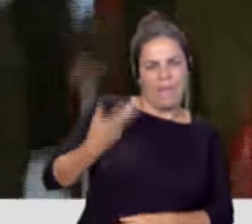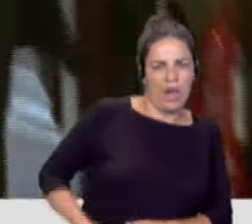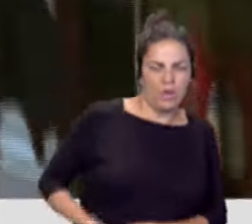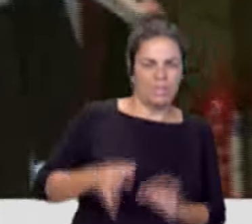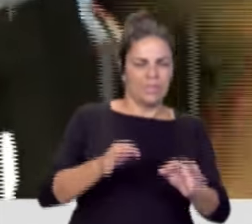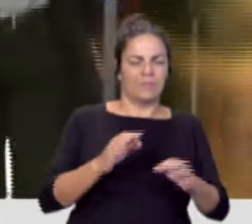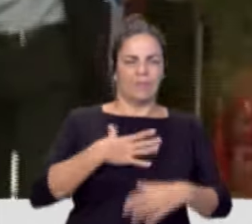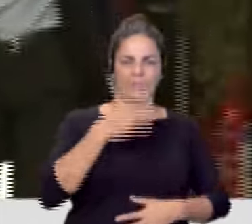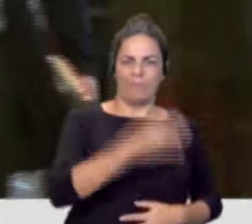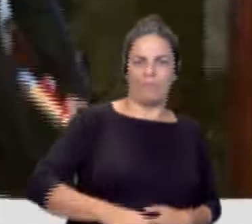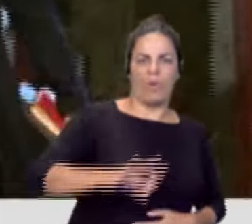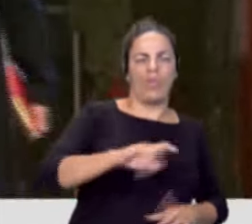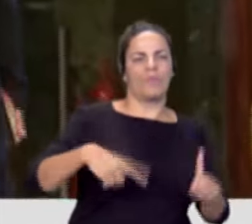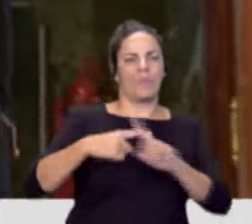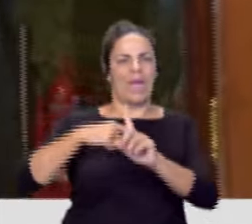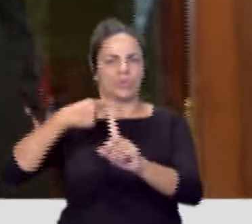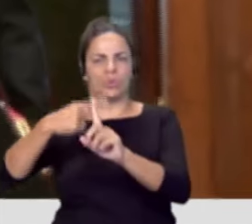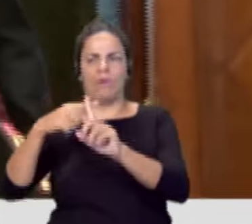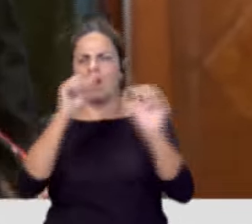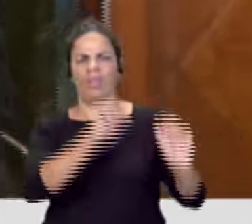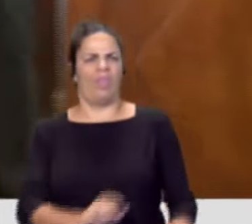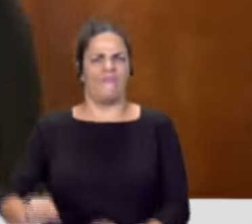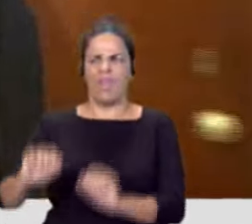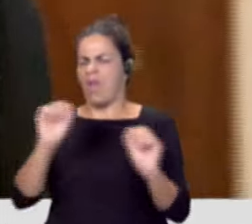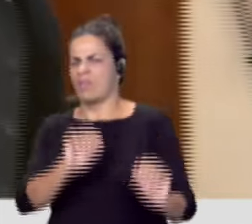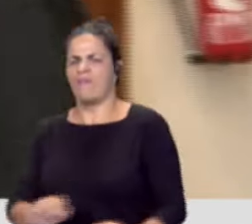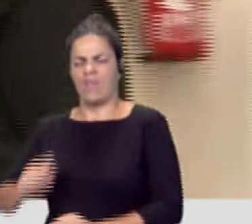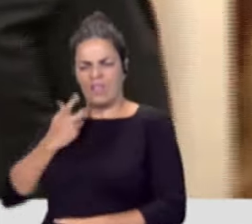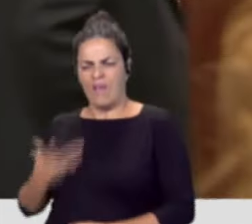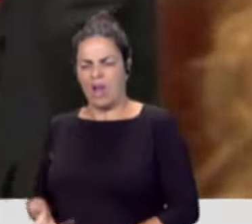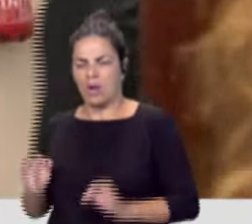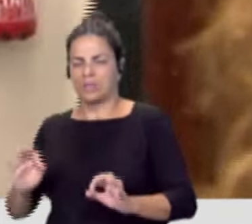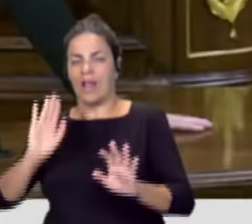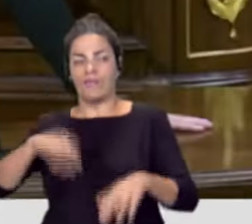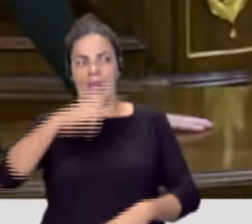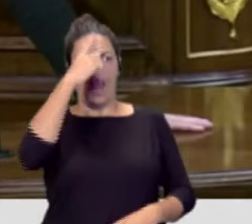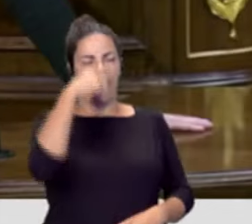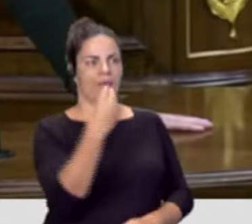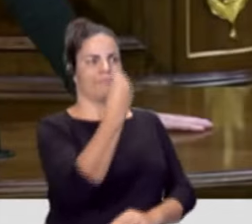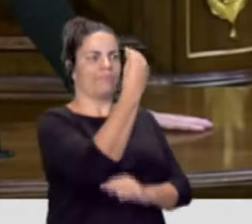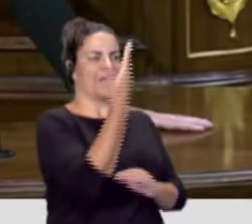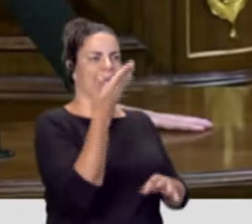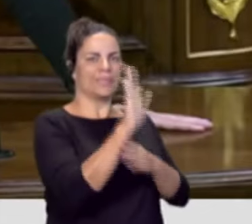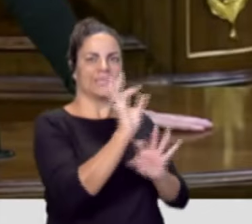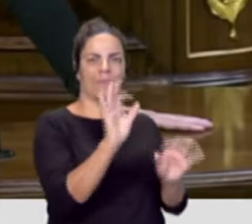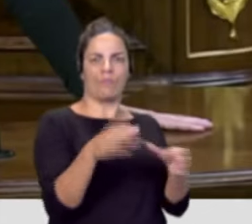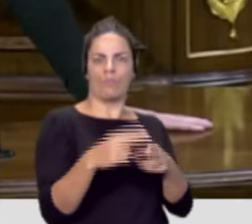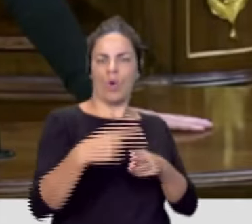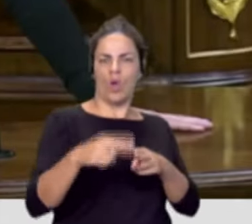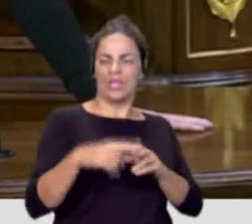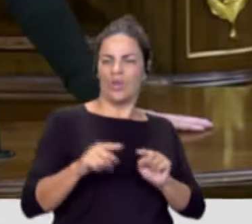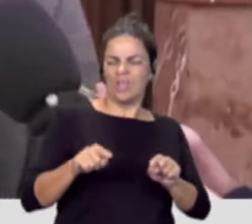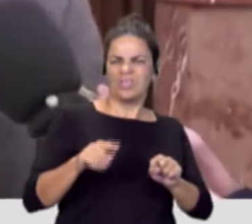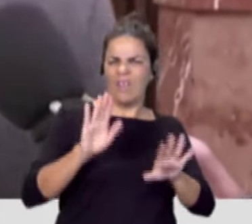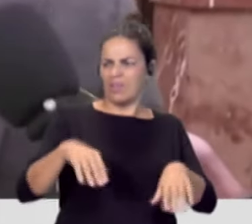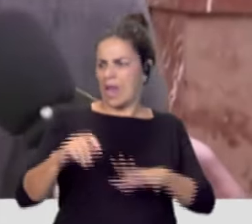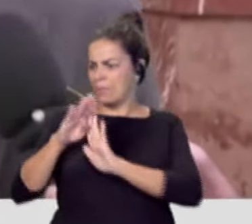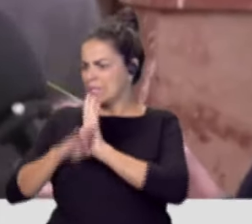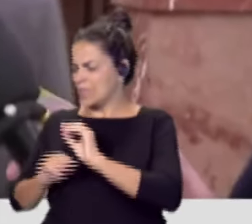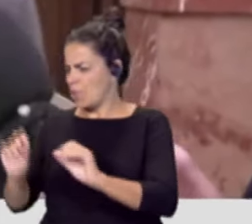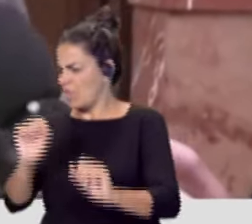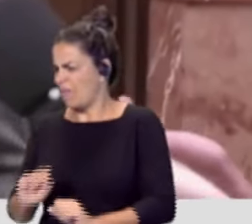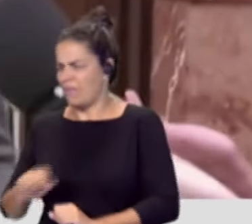Sumar, y ver que uno de sus líderes, una de las imágenes de esos... de esos partidos políticos, pues lleva una vida que es contraria a los principios. Es que esto